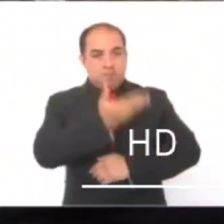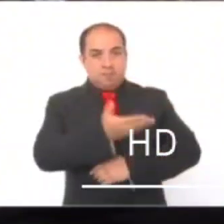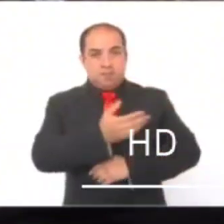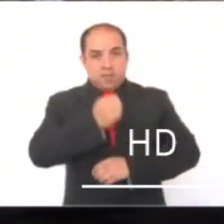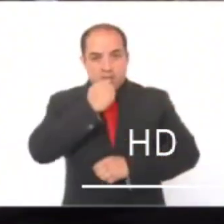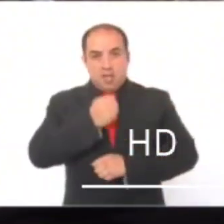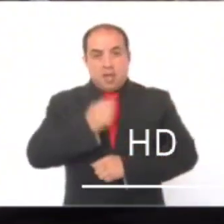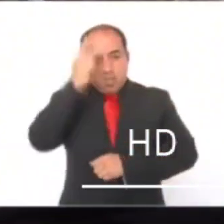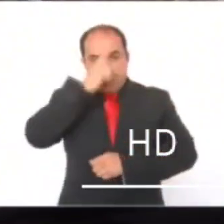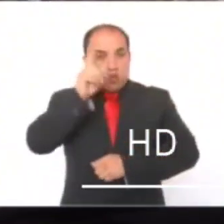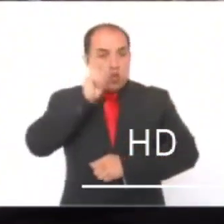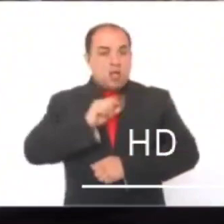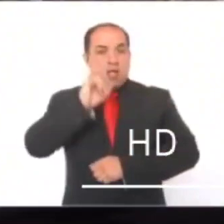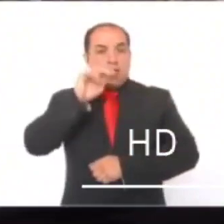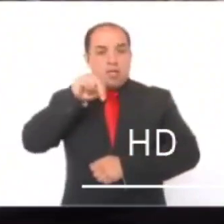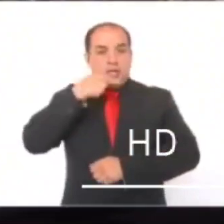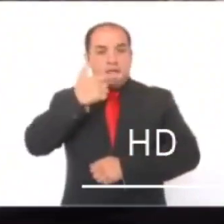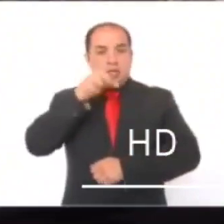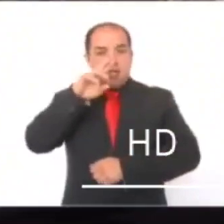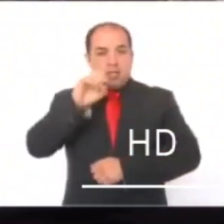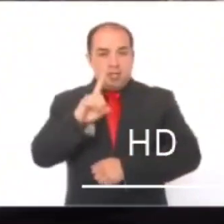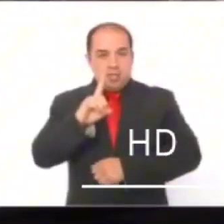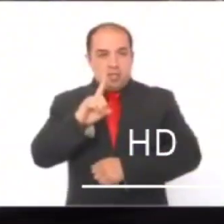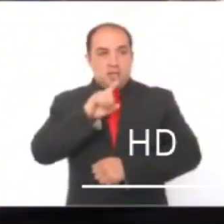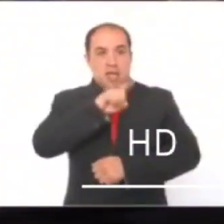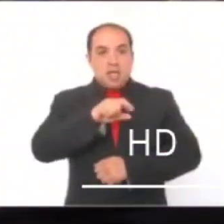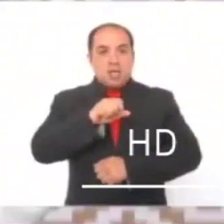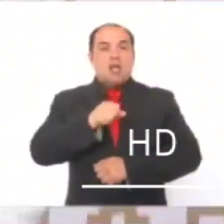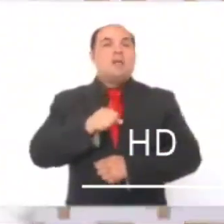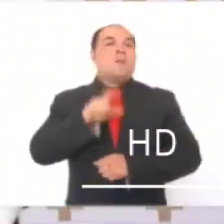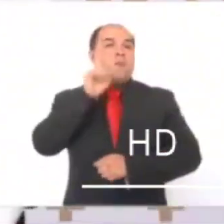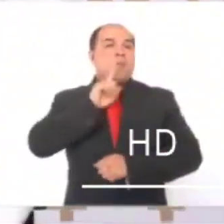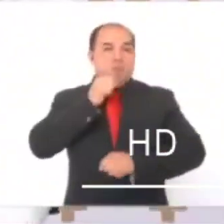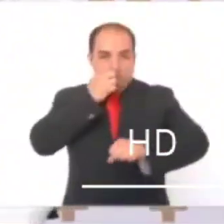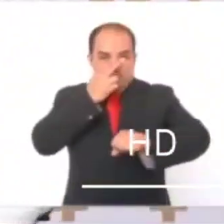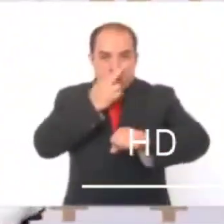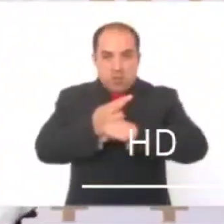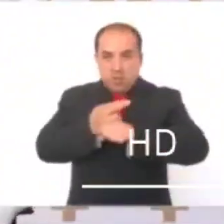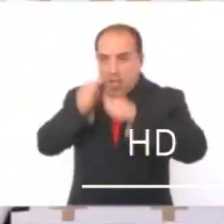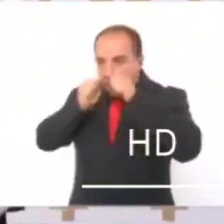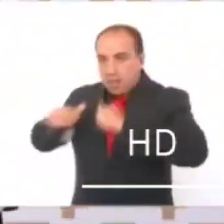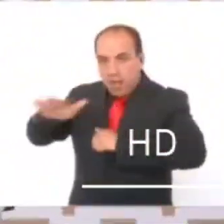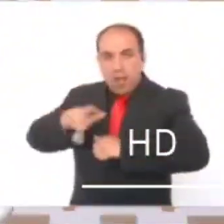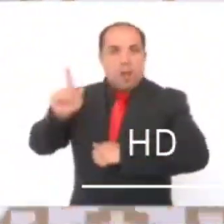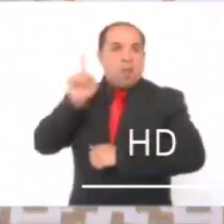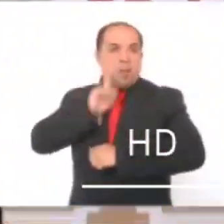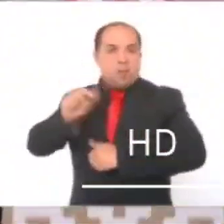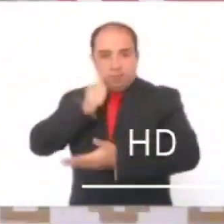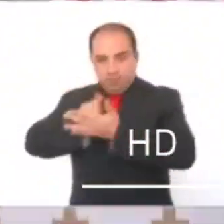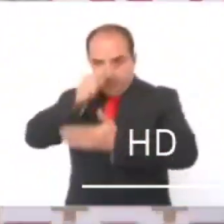a la psicóloga Ingrid Gómez Aracíbar, secretaria de las Mujeres de la Ciudad de México.